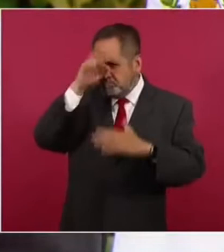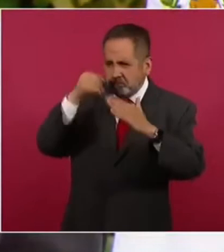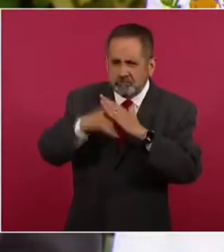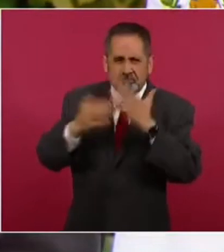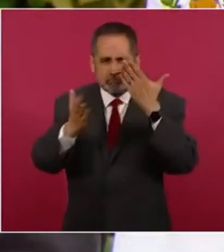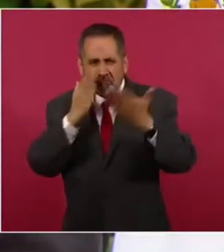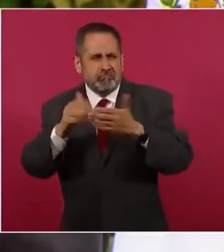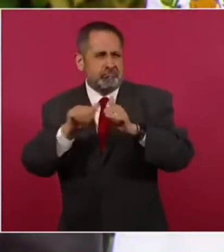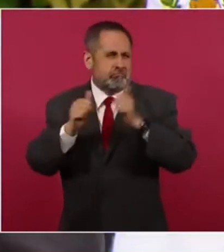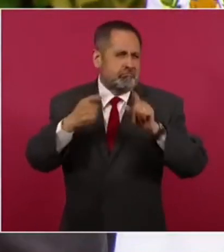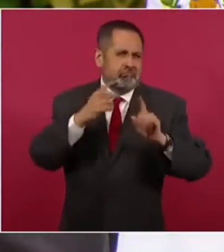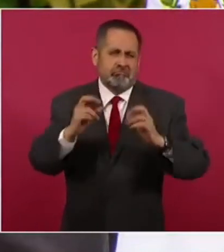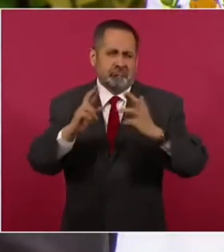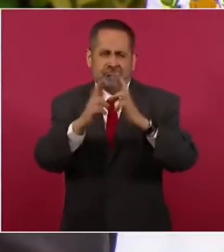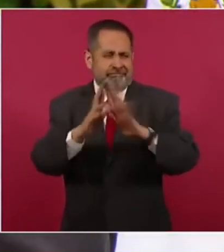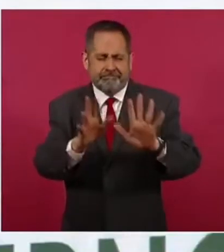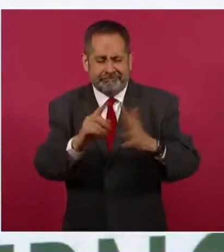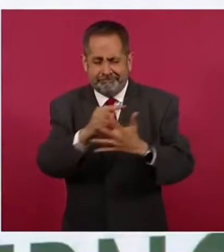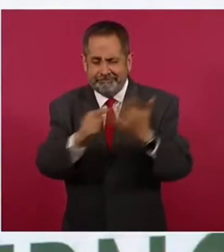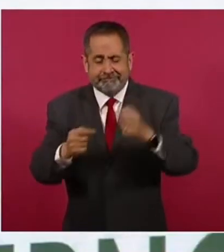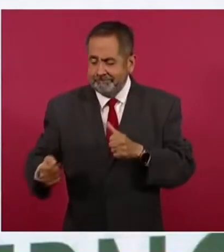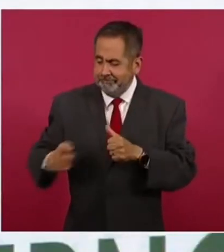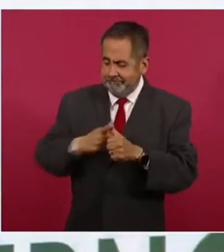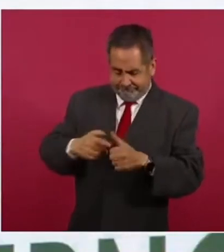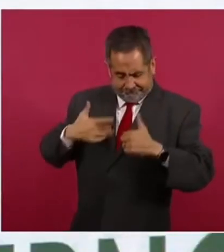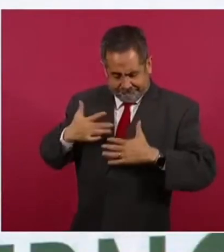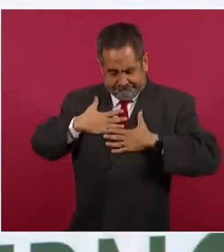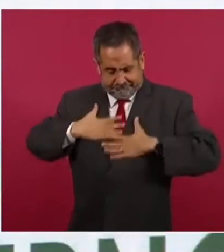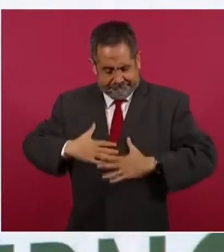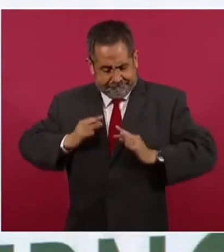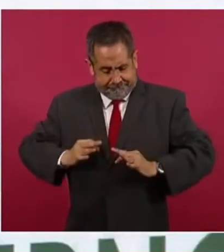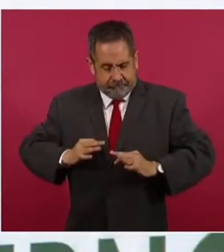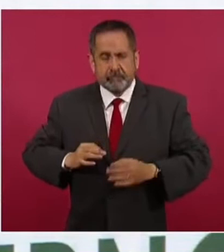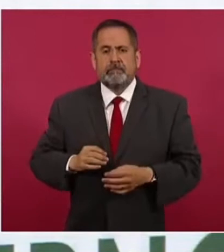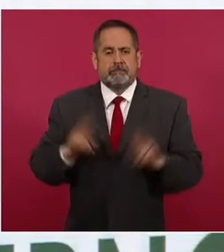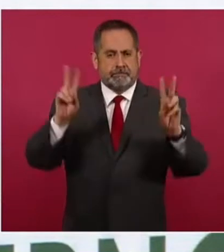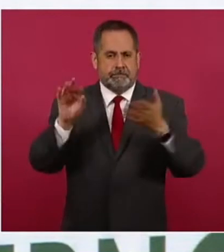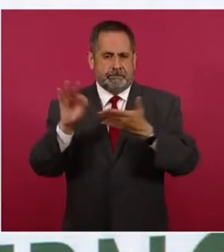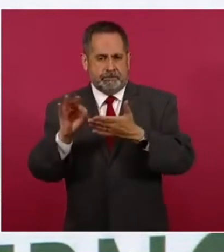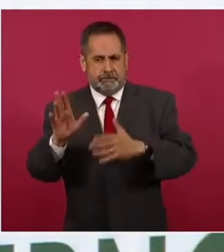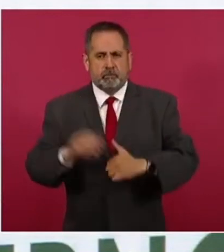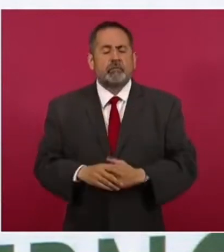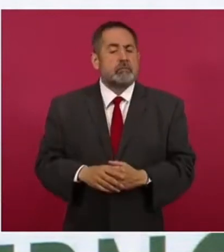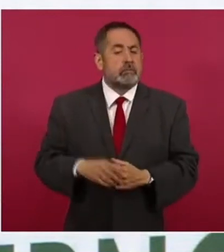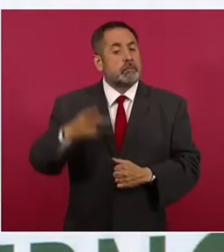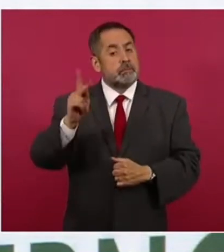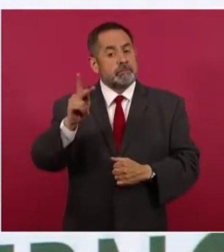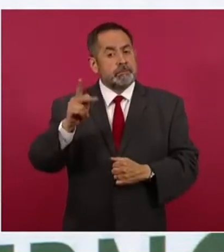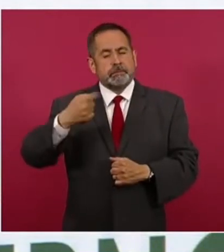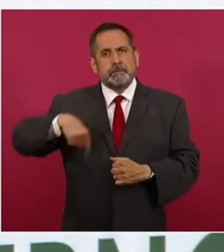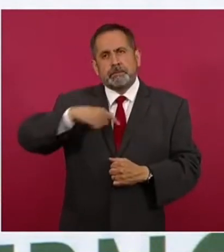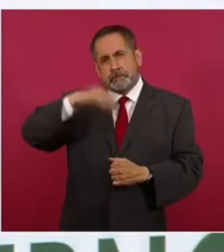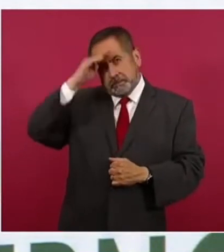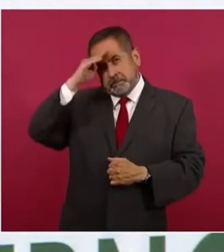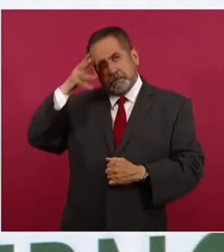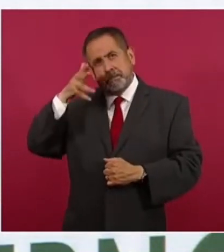arte o religión. Hasta ahí la cita. Pero el sentido de la vida,